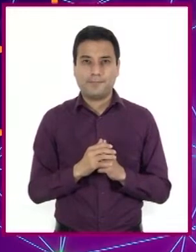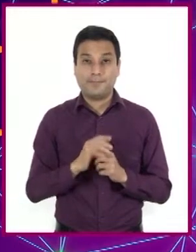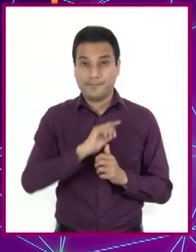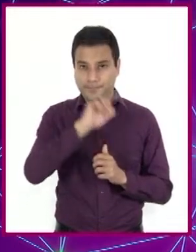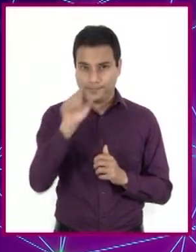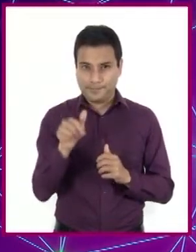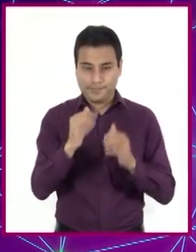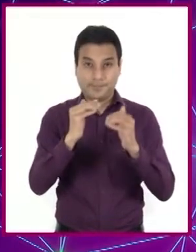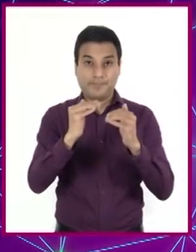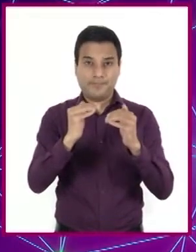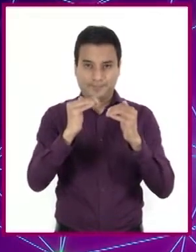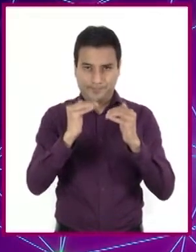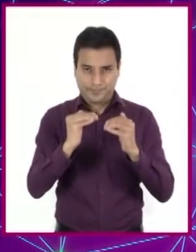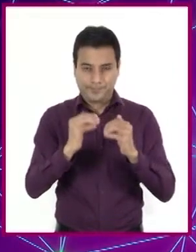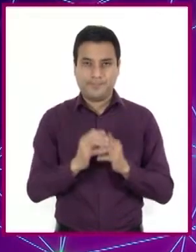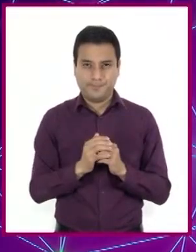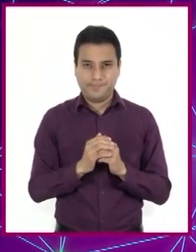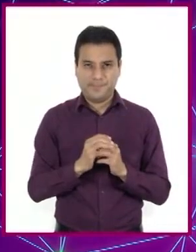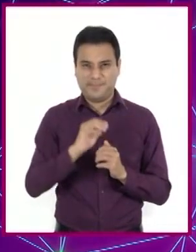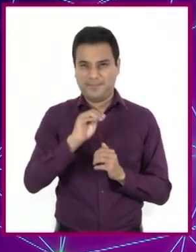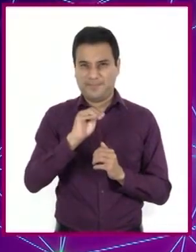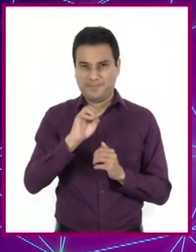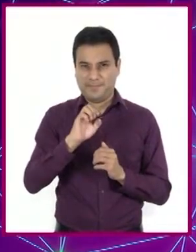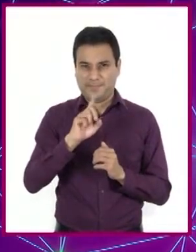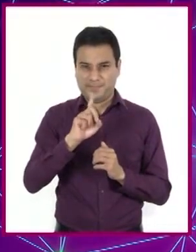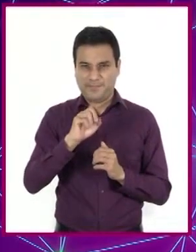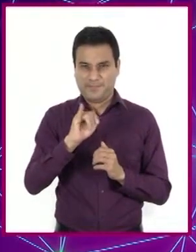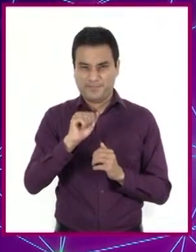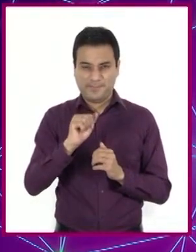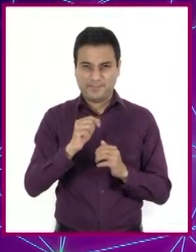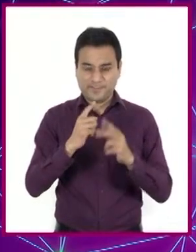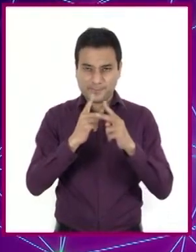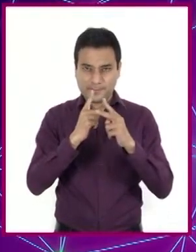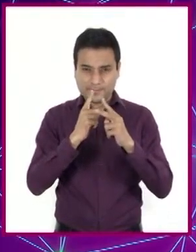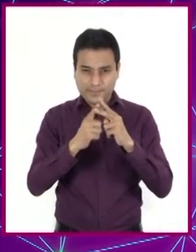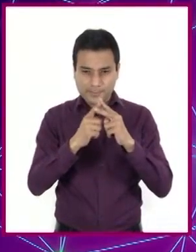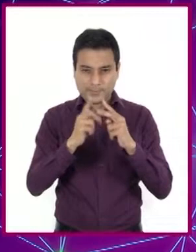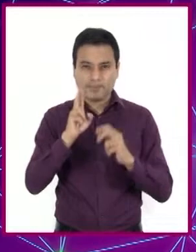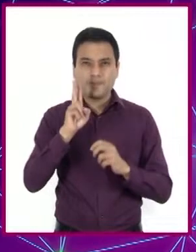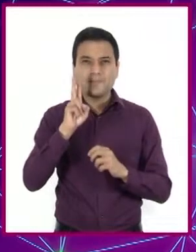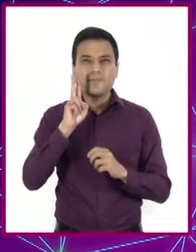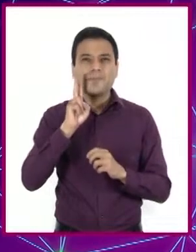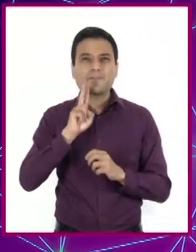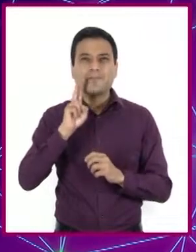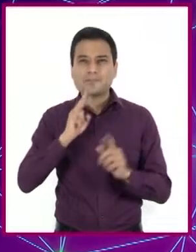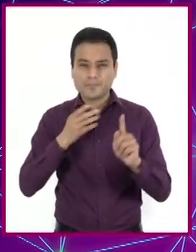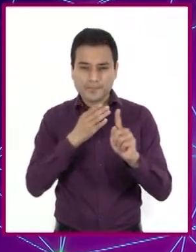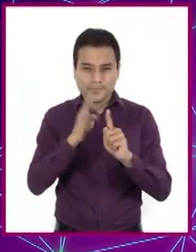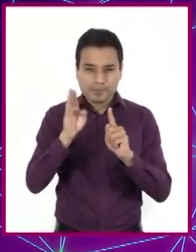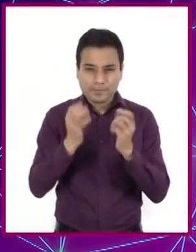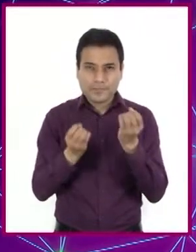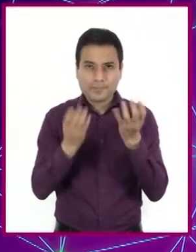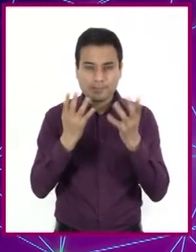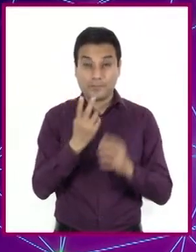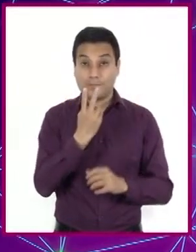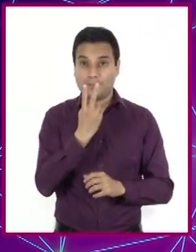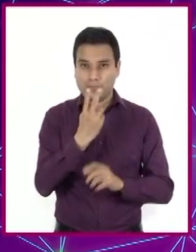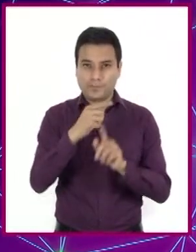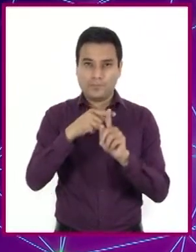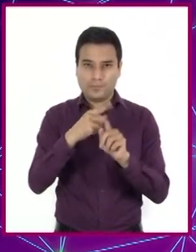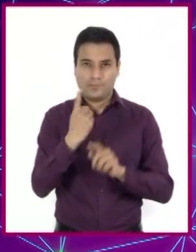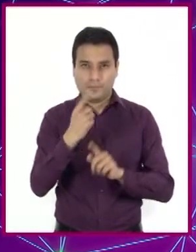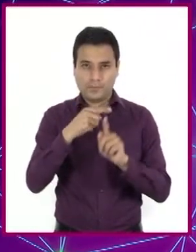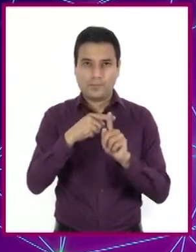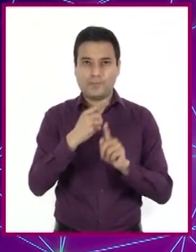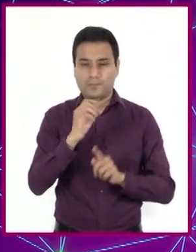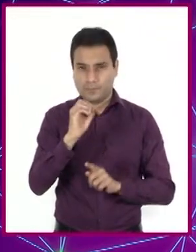Después, se obtiene el promedio de estas distancias para conocer cuál es la desviación media. La suma de 2 más 1